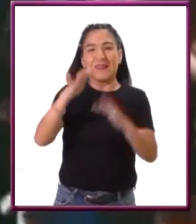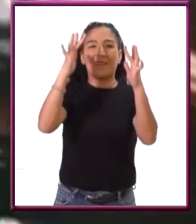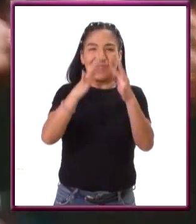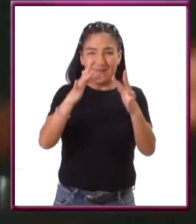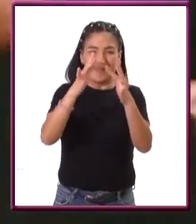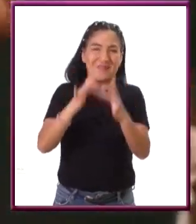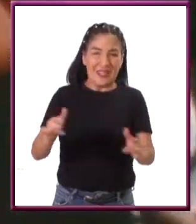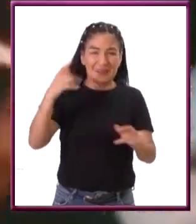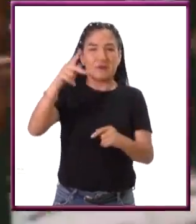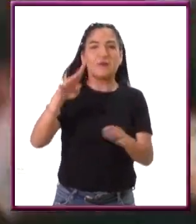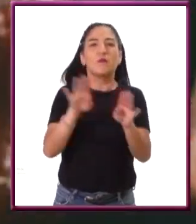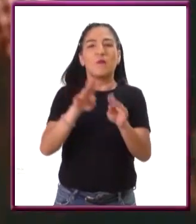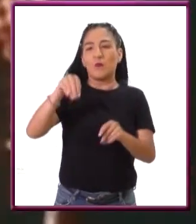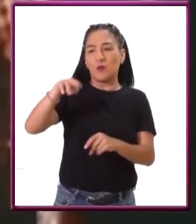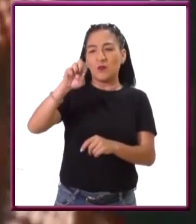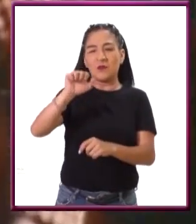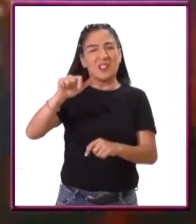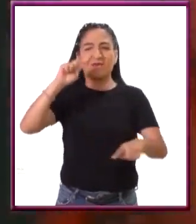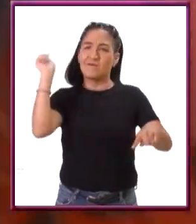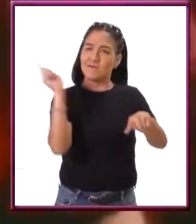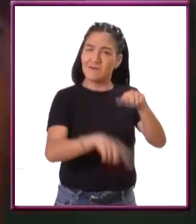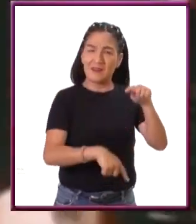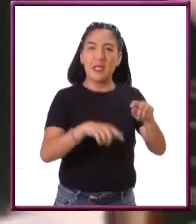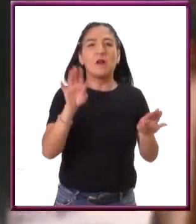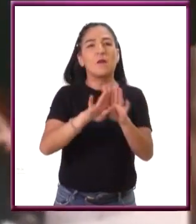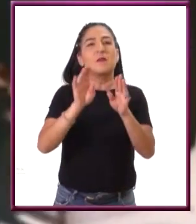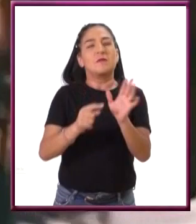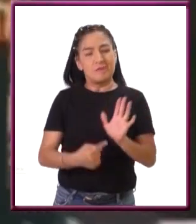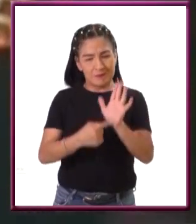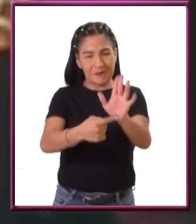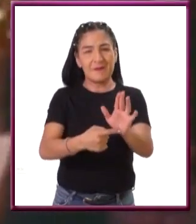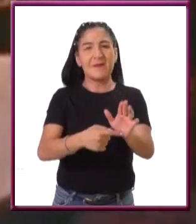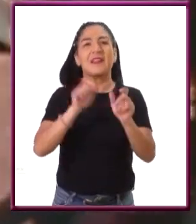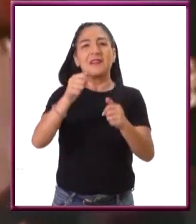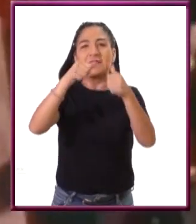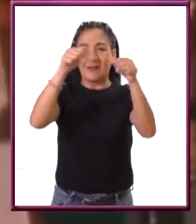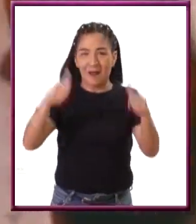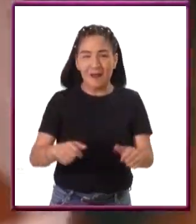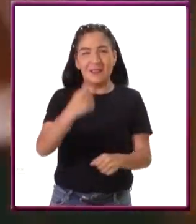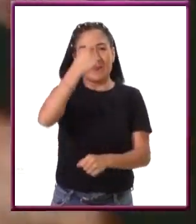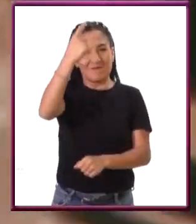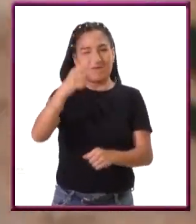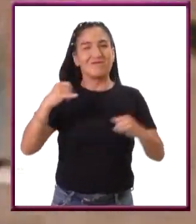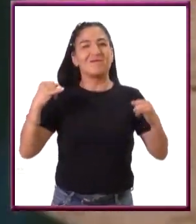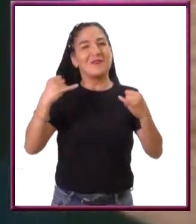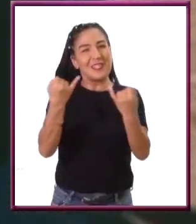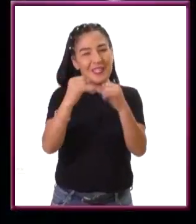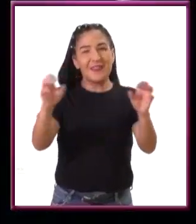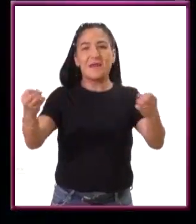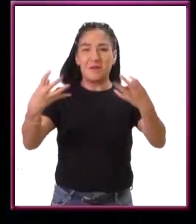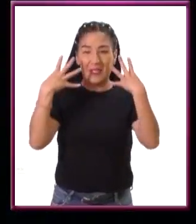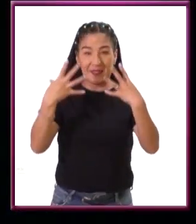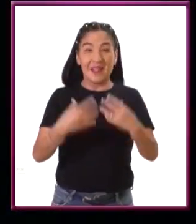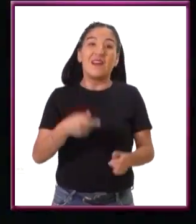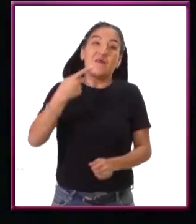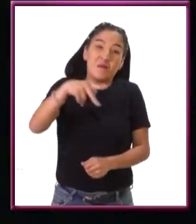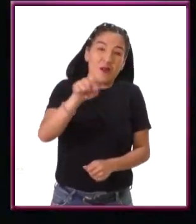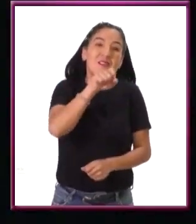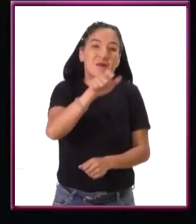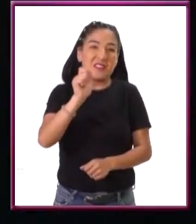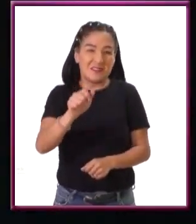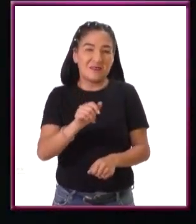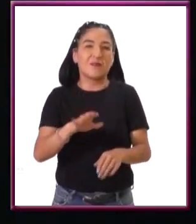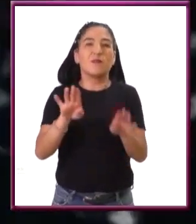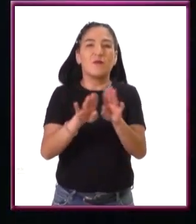la figura de la musa y optan por afirmarse como artistas y creadoras independientes. Sin embargo, la